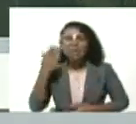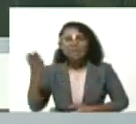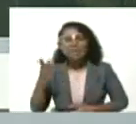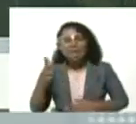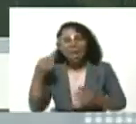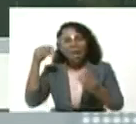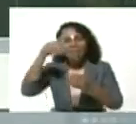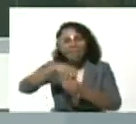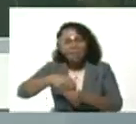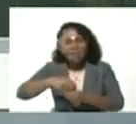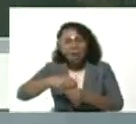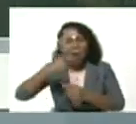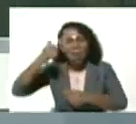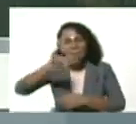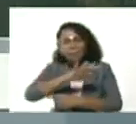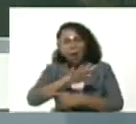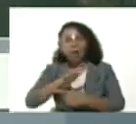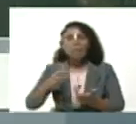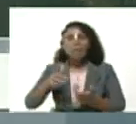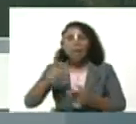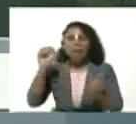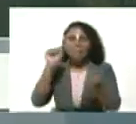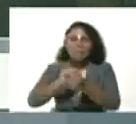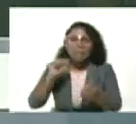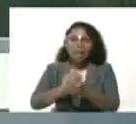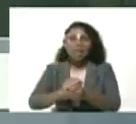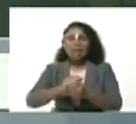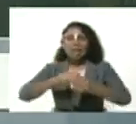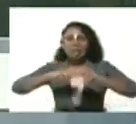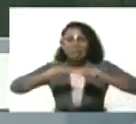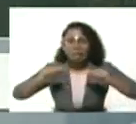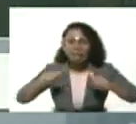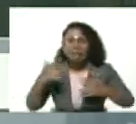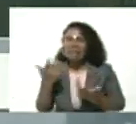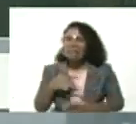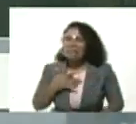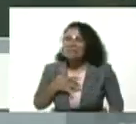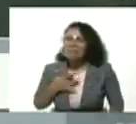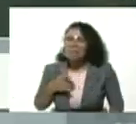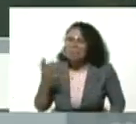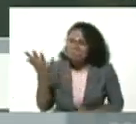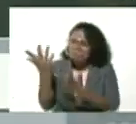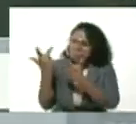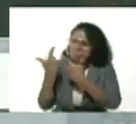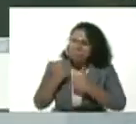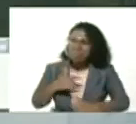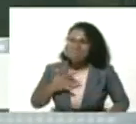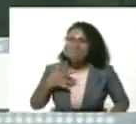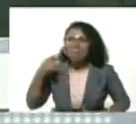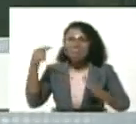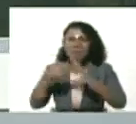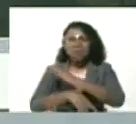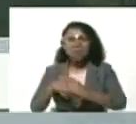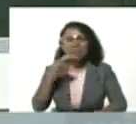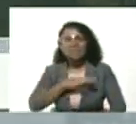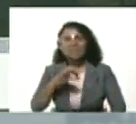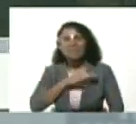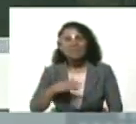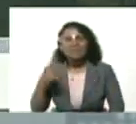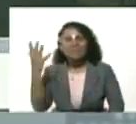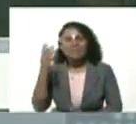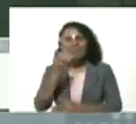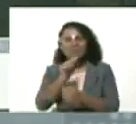el pueblo, entre las ruinas, las piedras, el barro? ¿Qué sintió? Dígame su sentimiento profundo, señora vicepresidenta, por